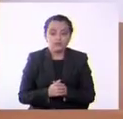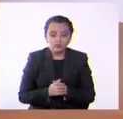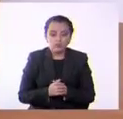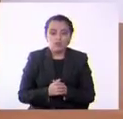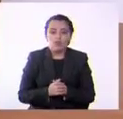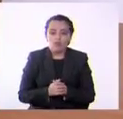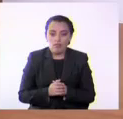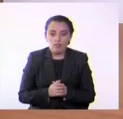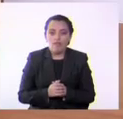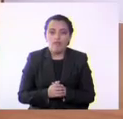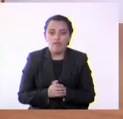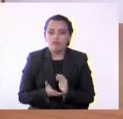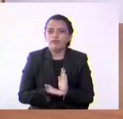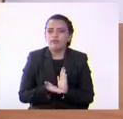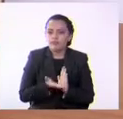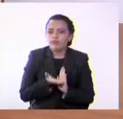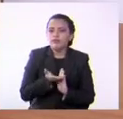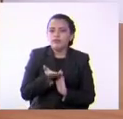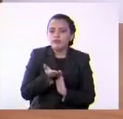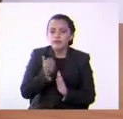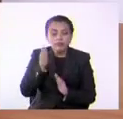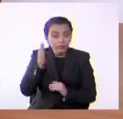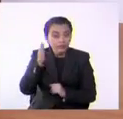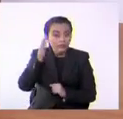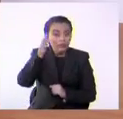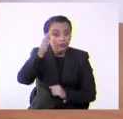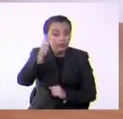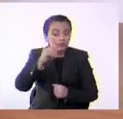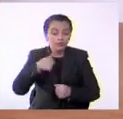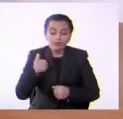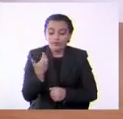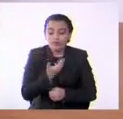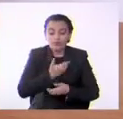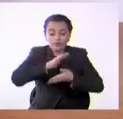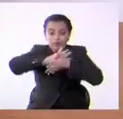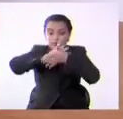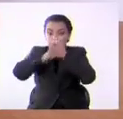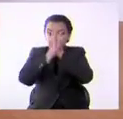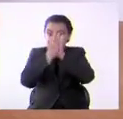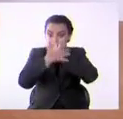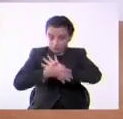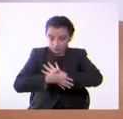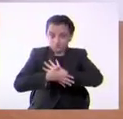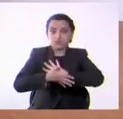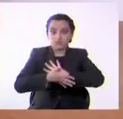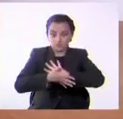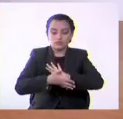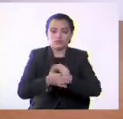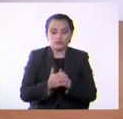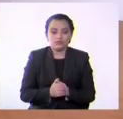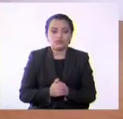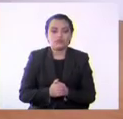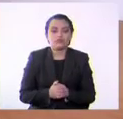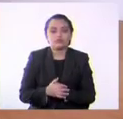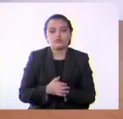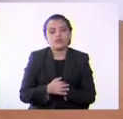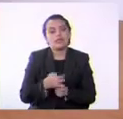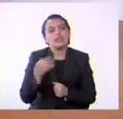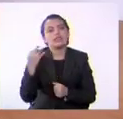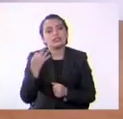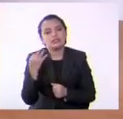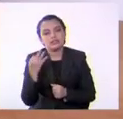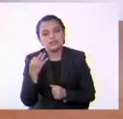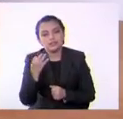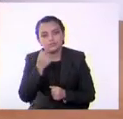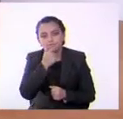se va desarrollando, y como seres humanos debemos de adaptarnos también a esos cambios. Hay un término que me llama mucho la atención y quisiera preguntárselo: